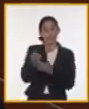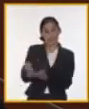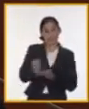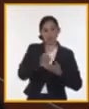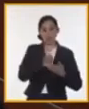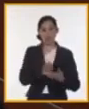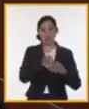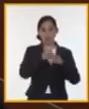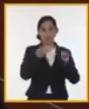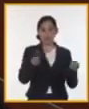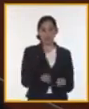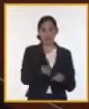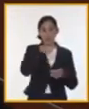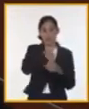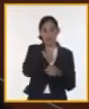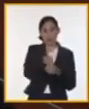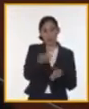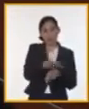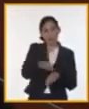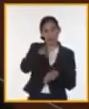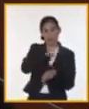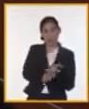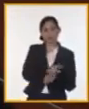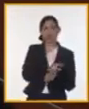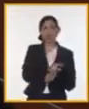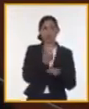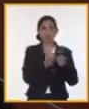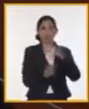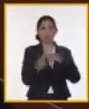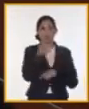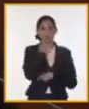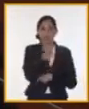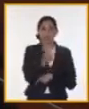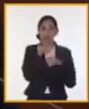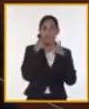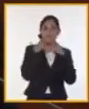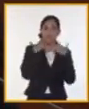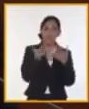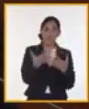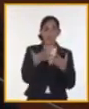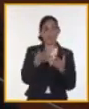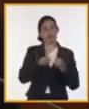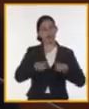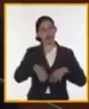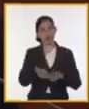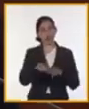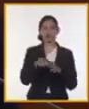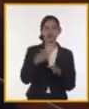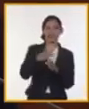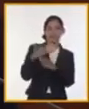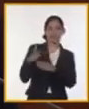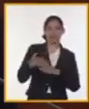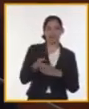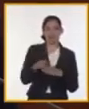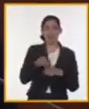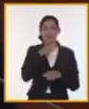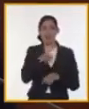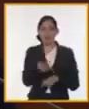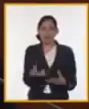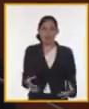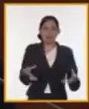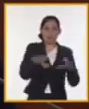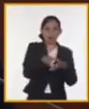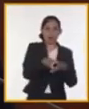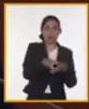de prevención como de enfrentamiento, porque es mucha la posibilidad desde la evaluación de un grupo de datos que nos